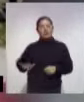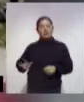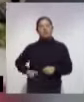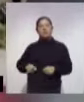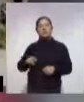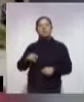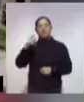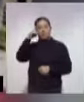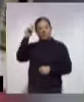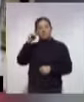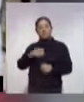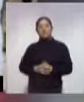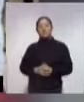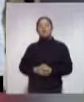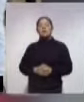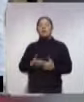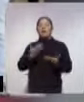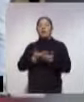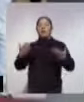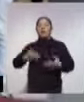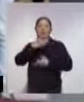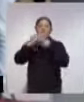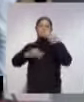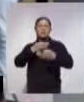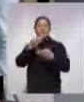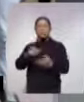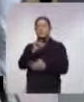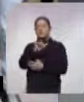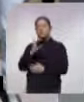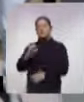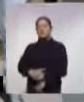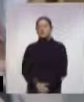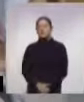Con información de Altagracia Corona, Ahora Noticias.